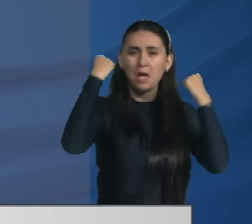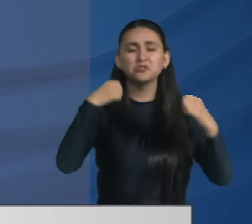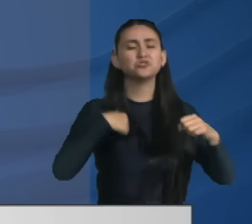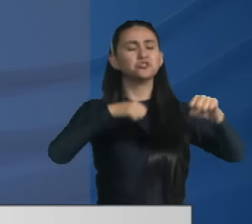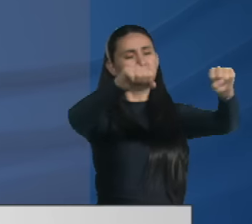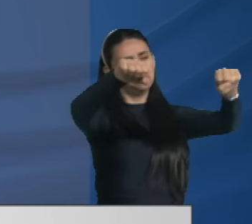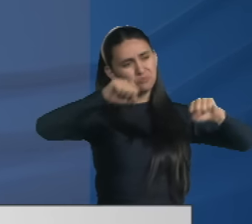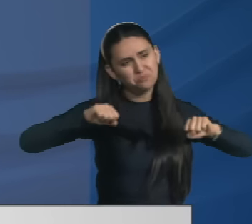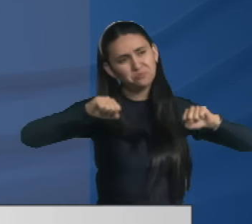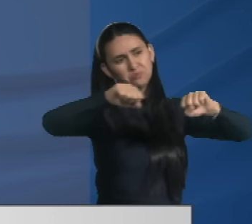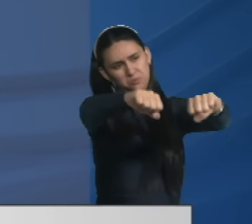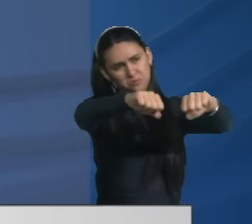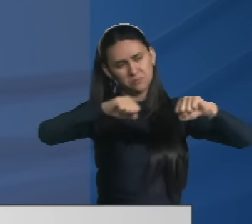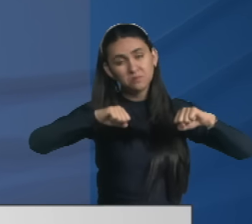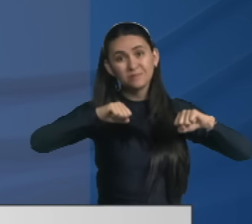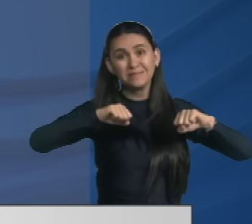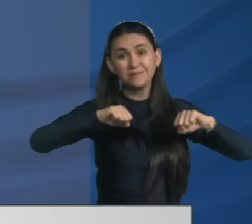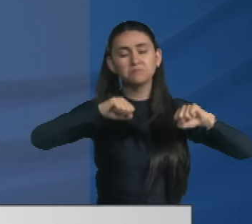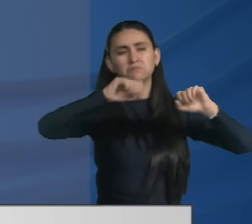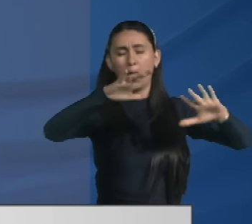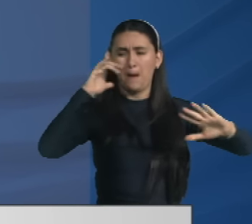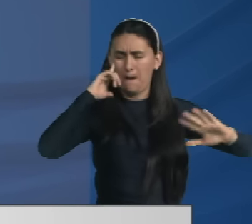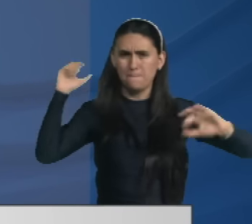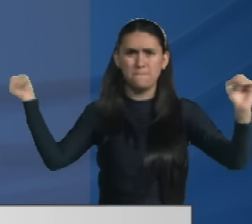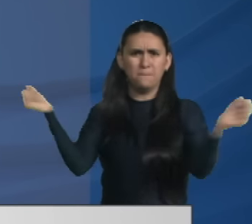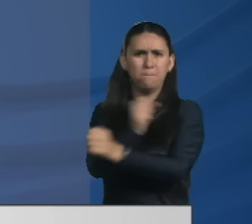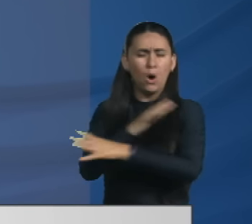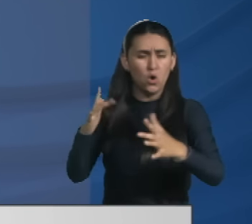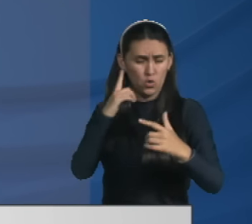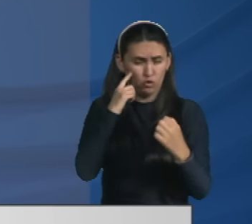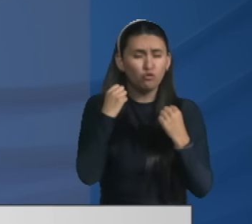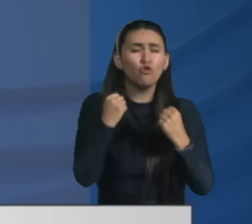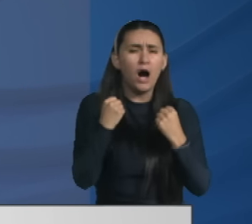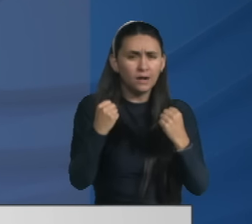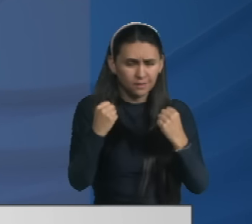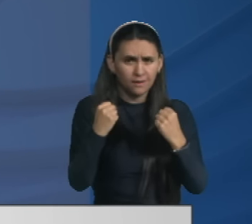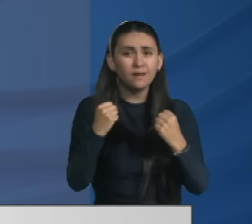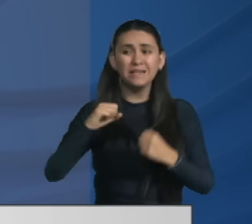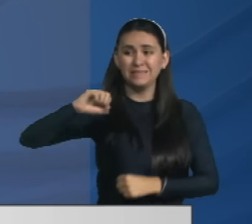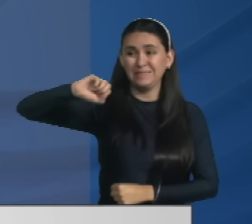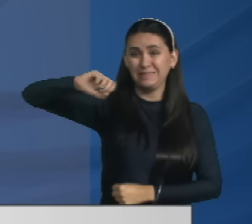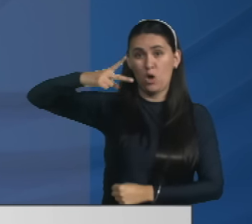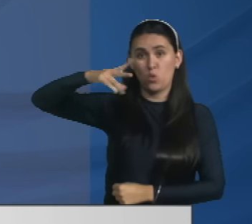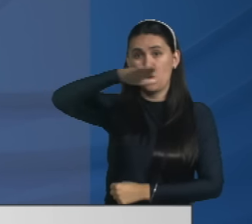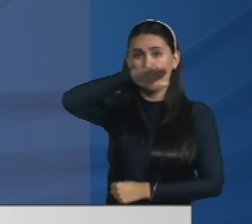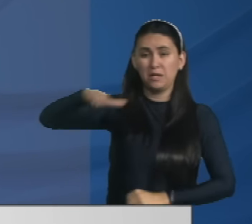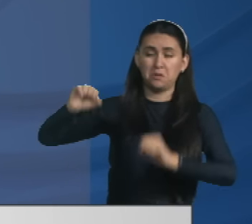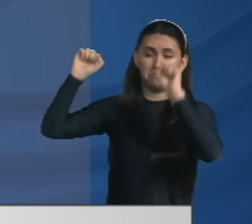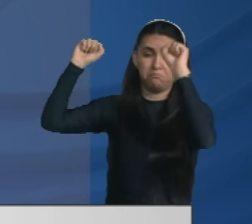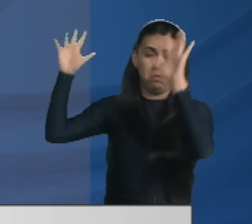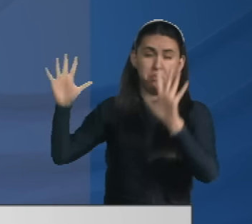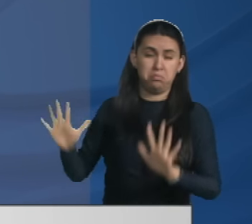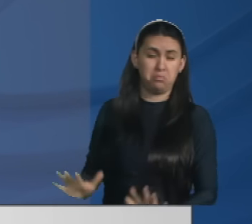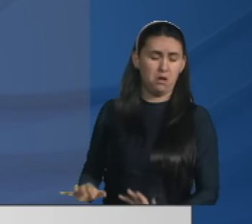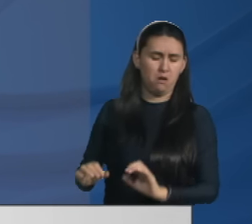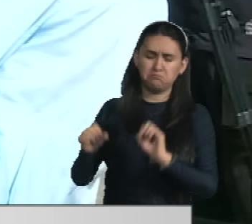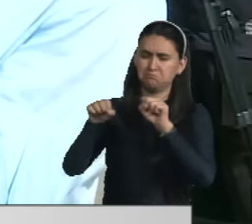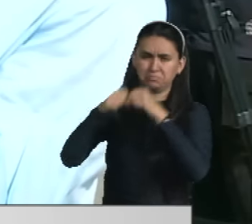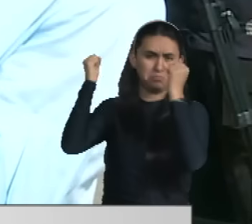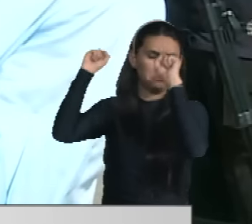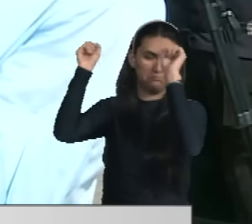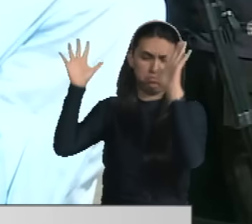máquina y explotó, fue bastante fuerte, los vidrios del segundo piso quedaron destruidos, totalmente